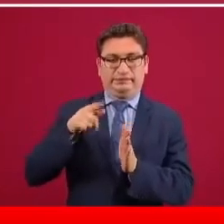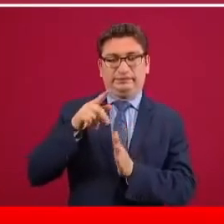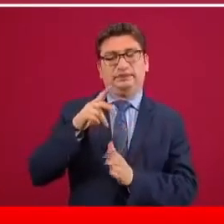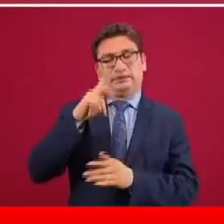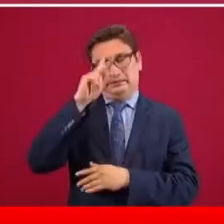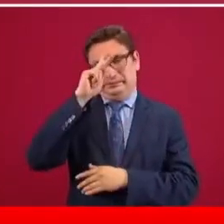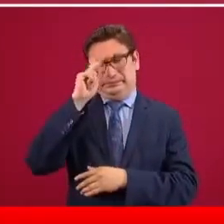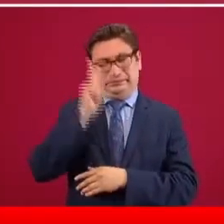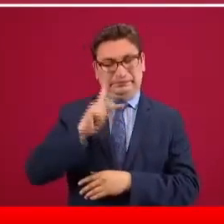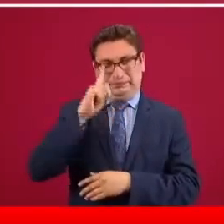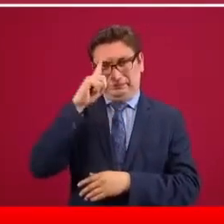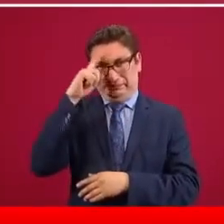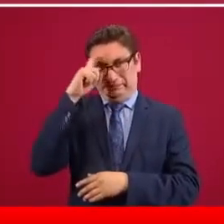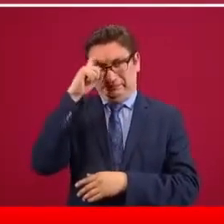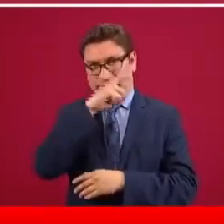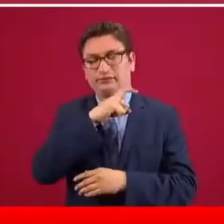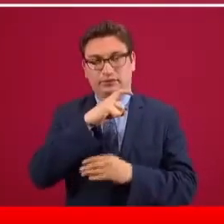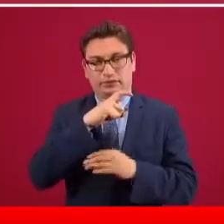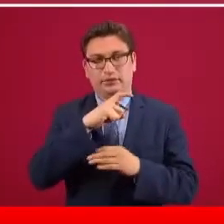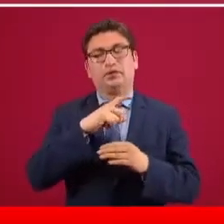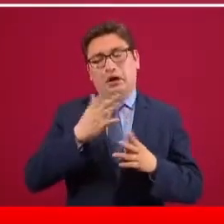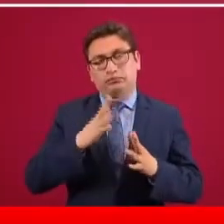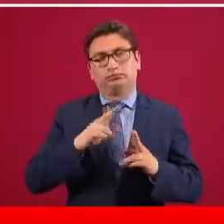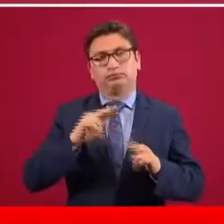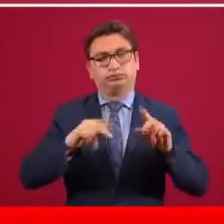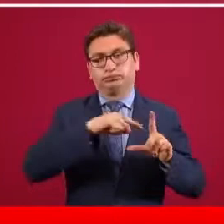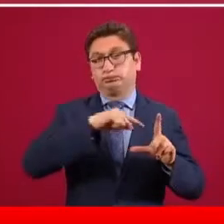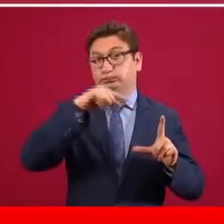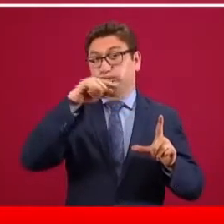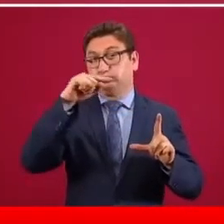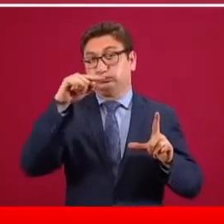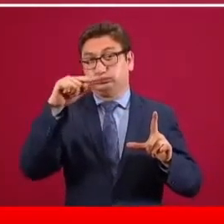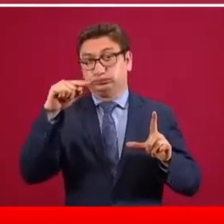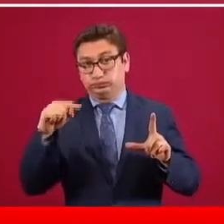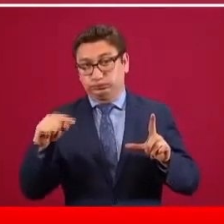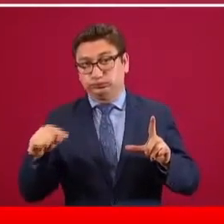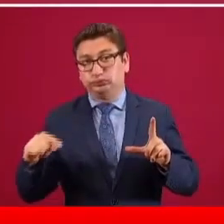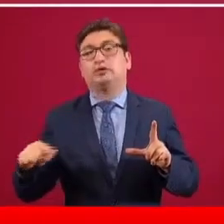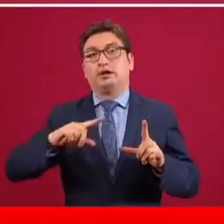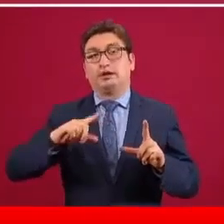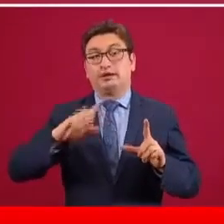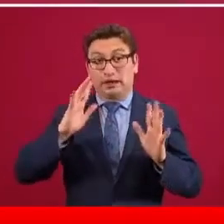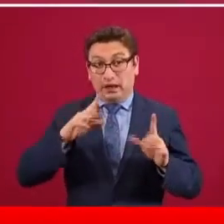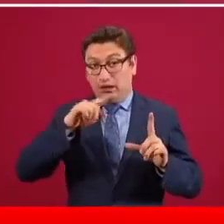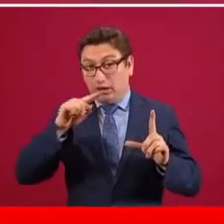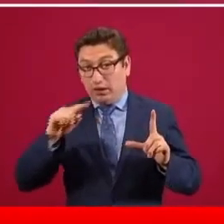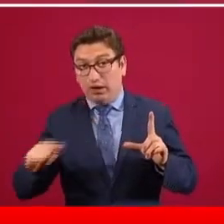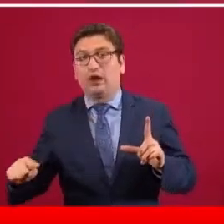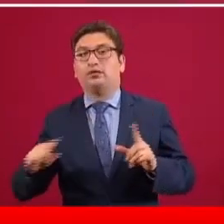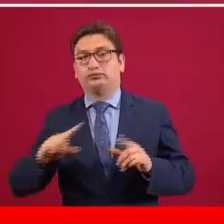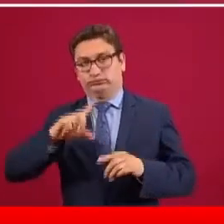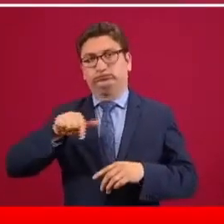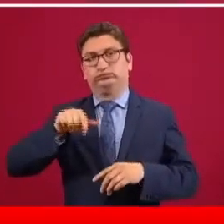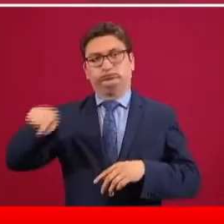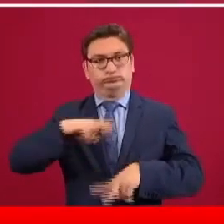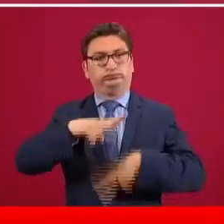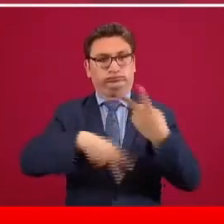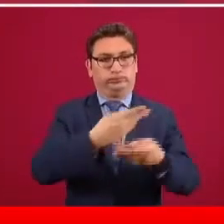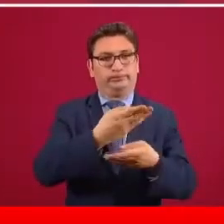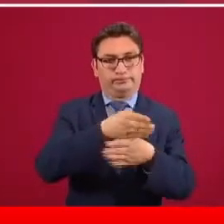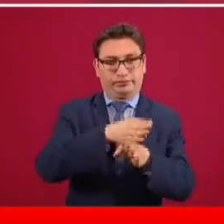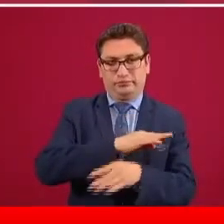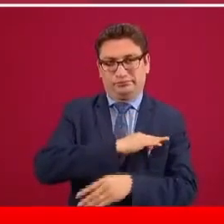y difícil que se puede asistir a las sucursales pensamos